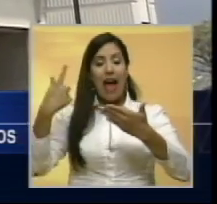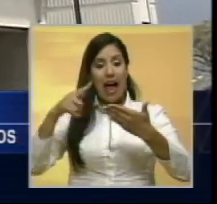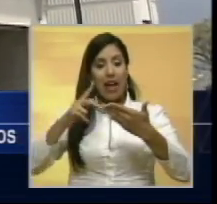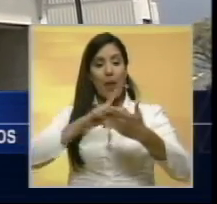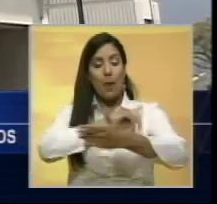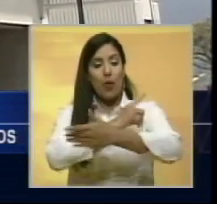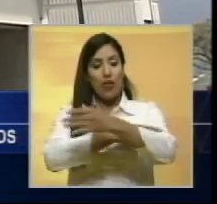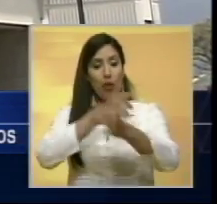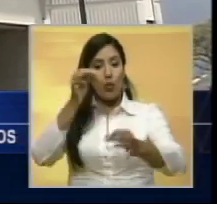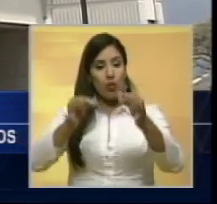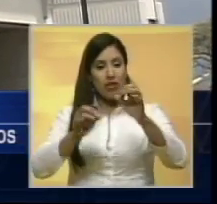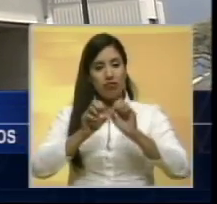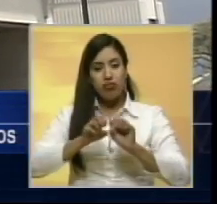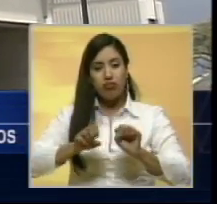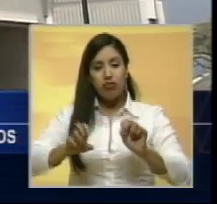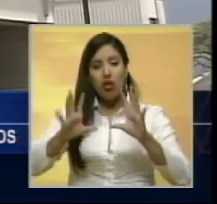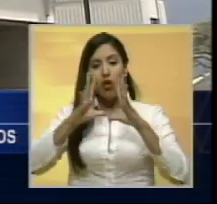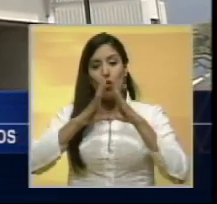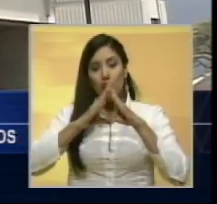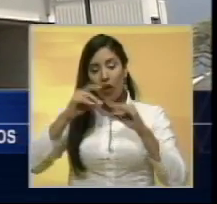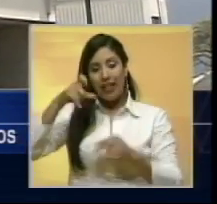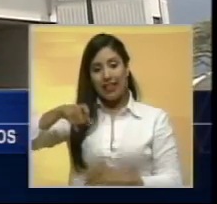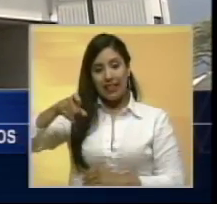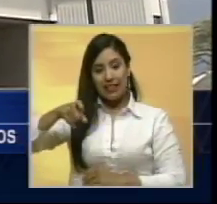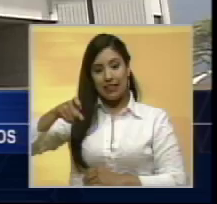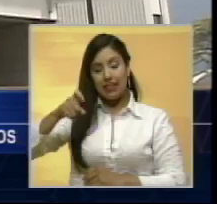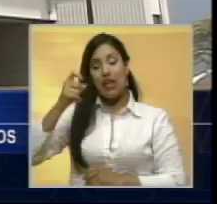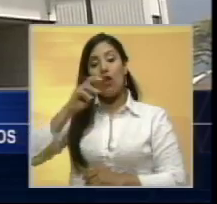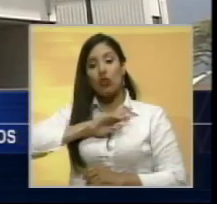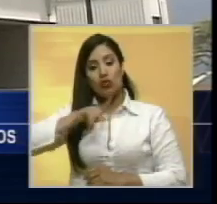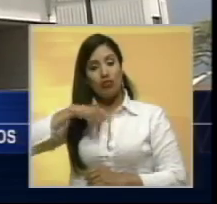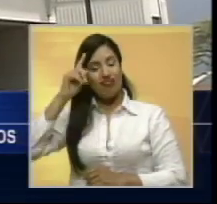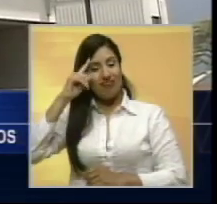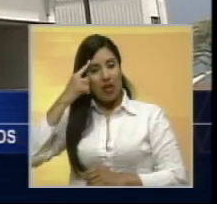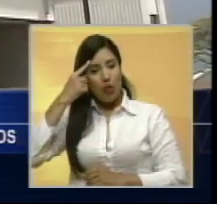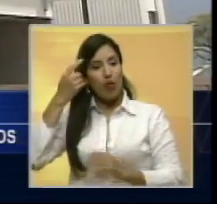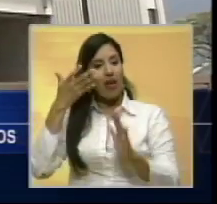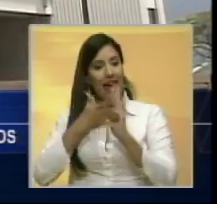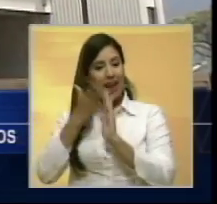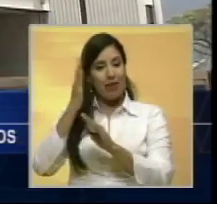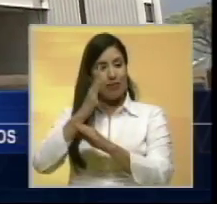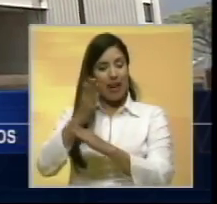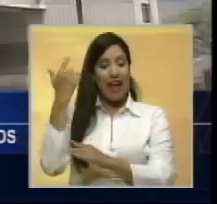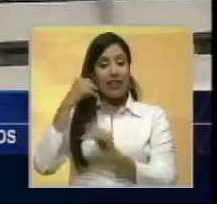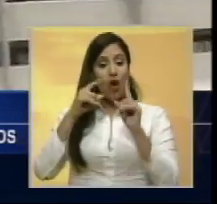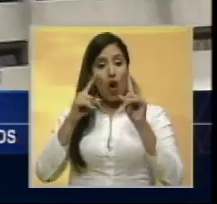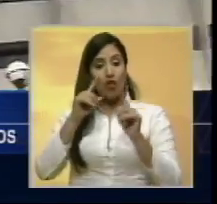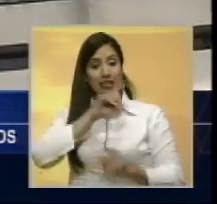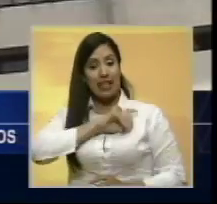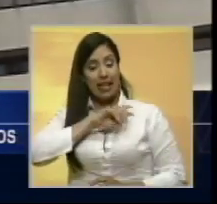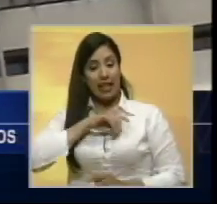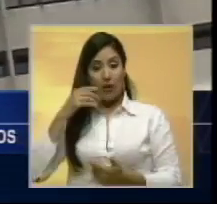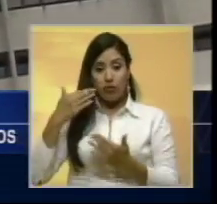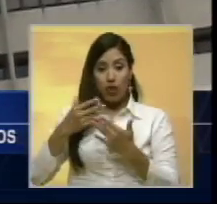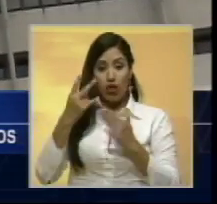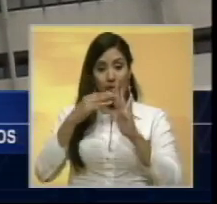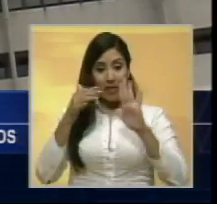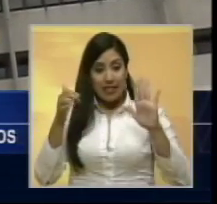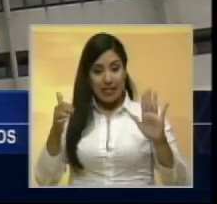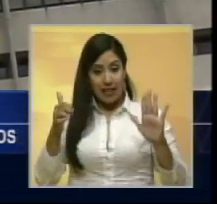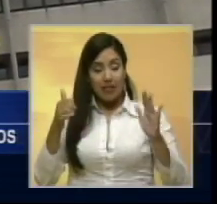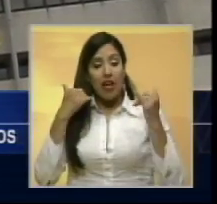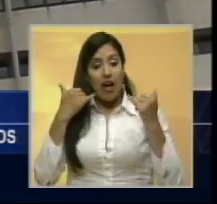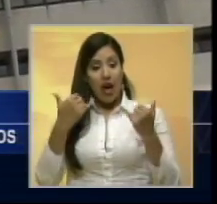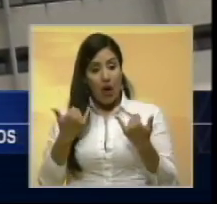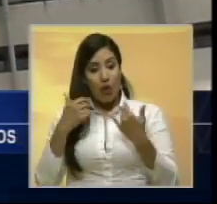el Poder Judicial ha desplegado todas las acciones necesarias. Recordando que en sentencia del 11 de enero del presente año, la referida